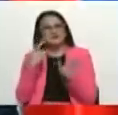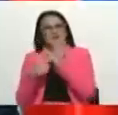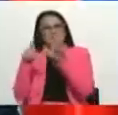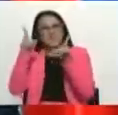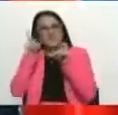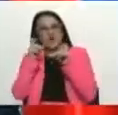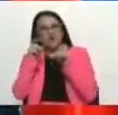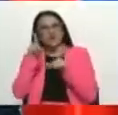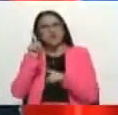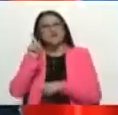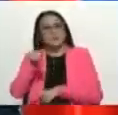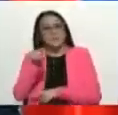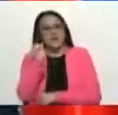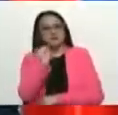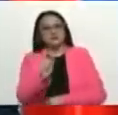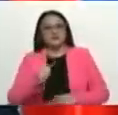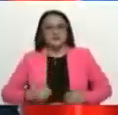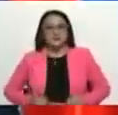Podemos verlo acá.